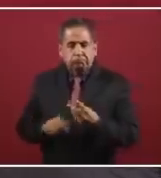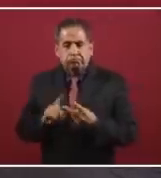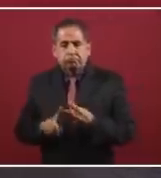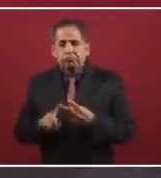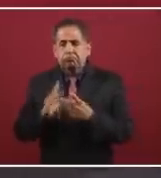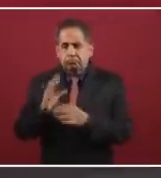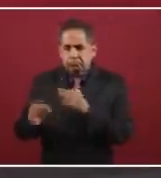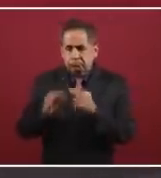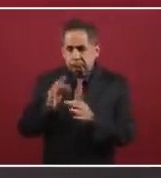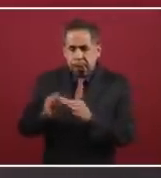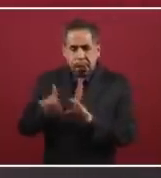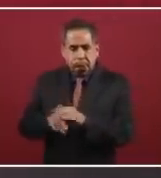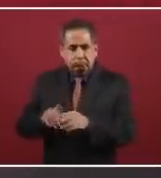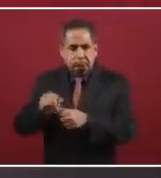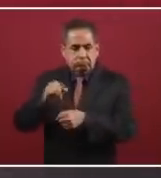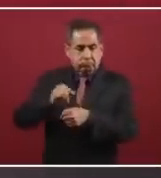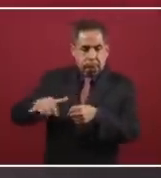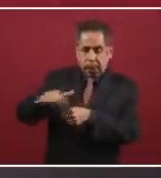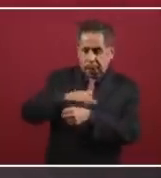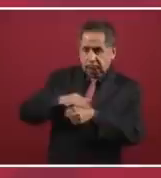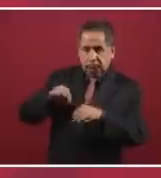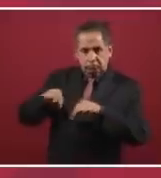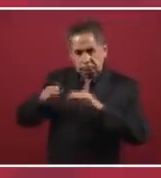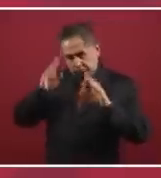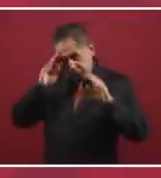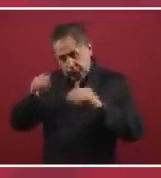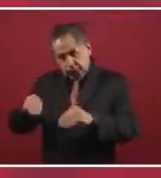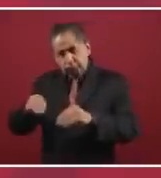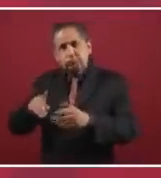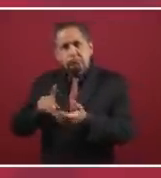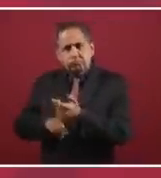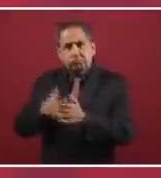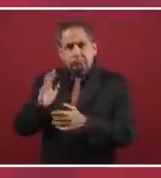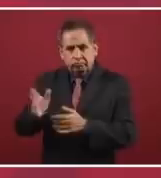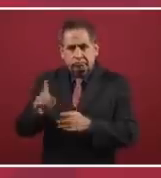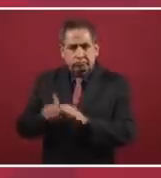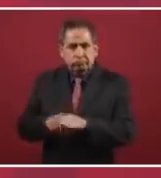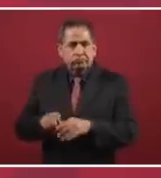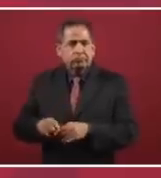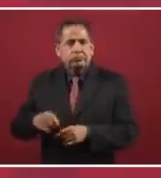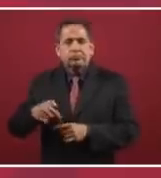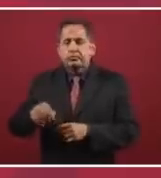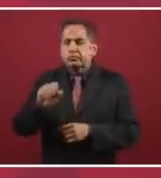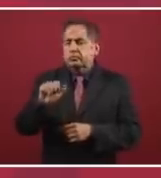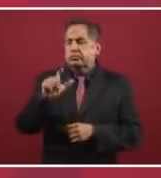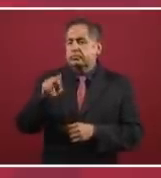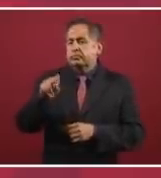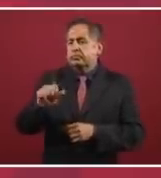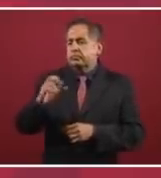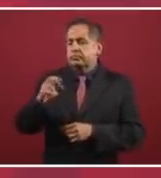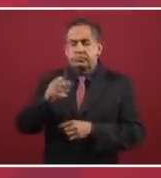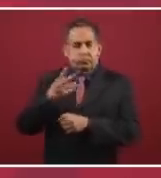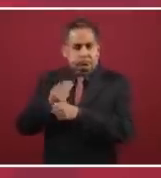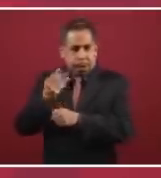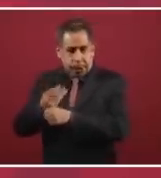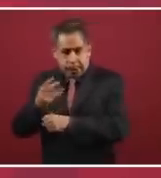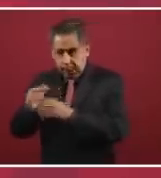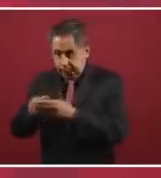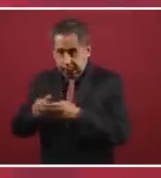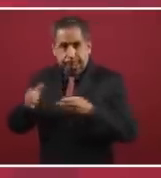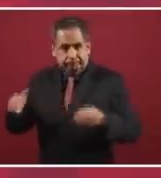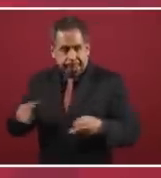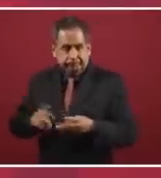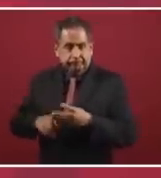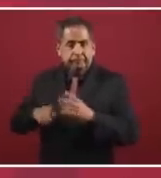se está trabajando en el Istmo, se está ampliando el puerto de Salina Cruz, se está ampliando la